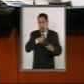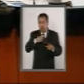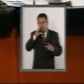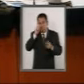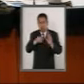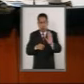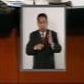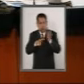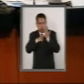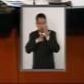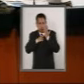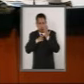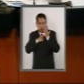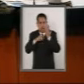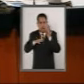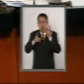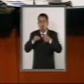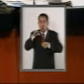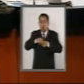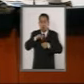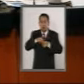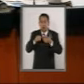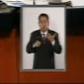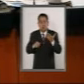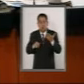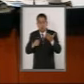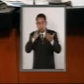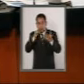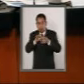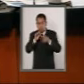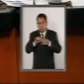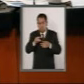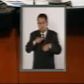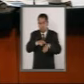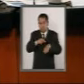aquí unas fotos. Hay un voto que se da a las